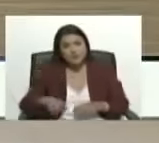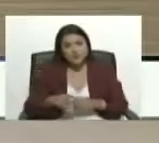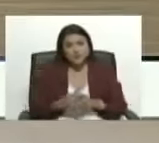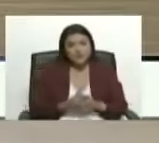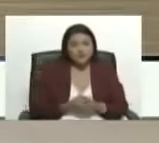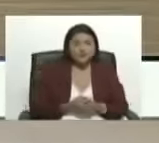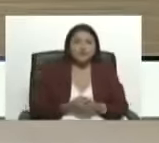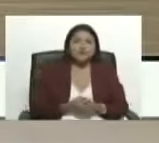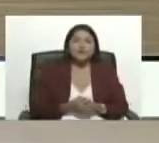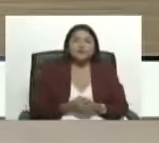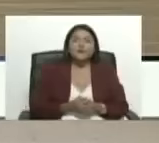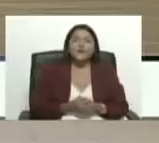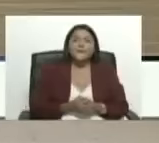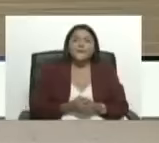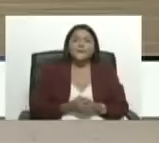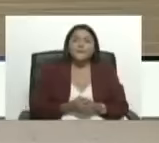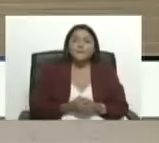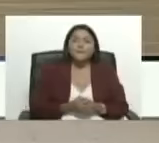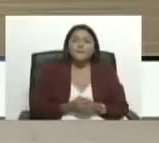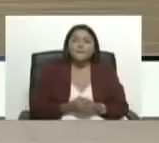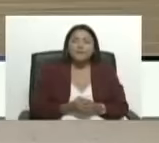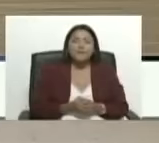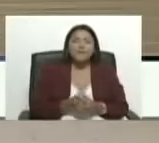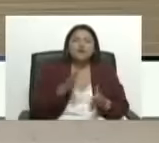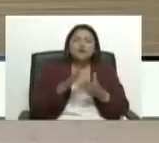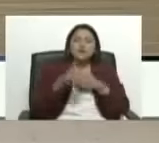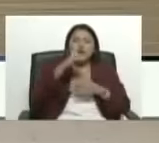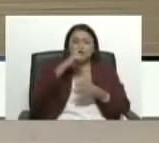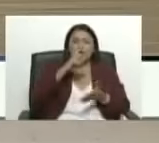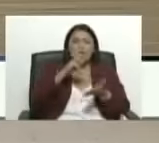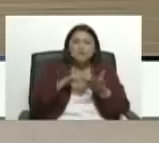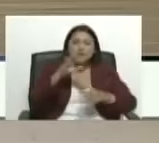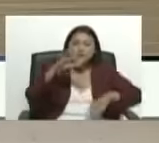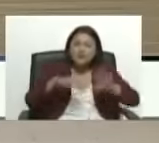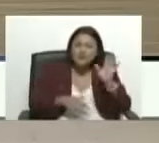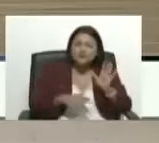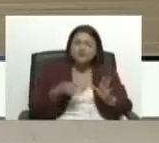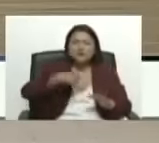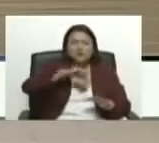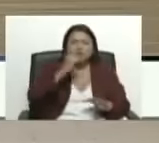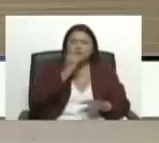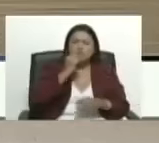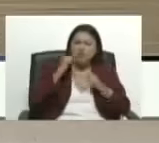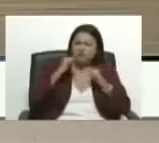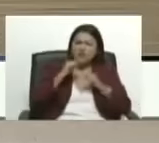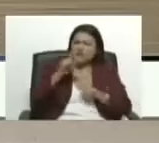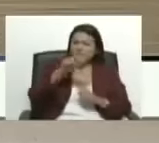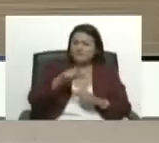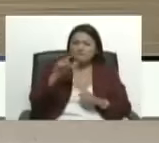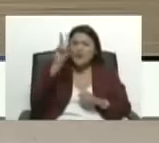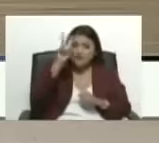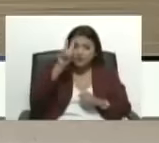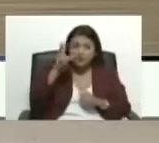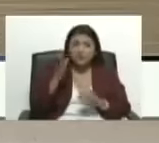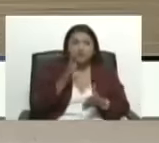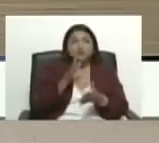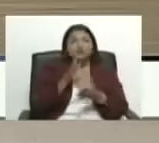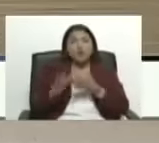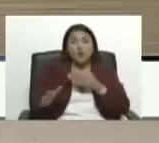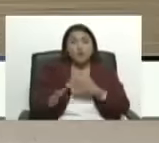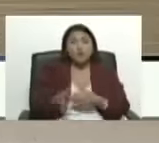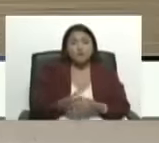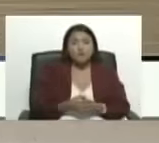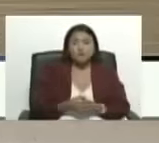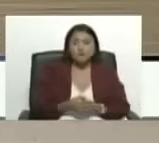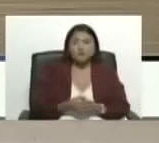ellos, como lo hicieron en el año 2015 y 2022, bajo protesta expresa de Venezuela, estar